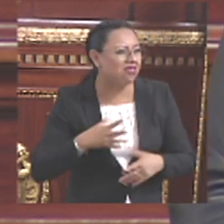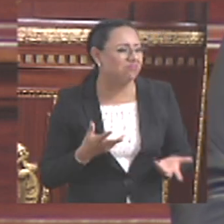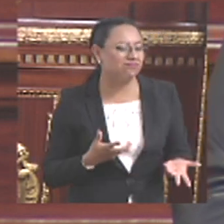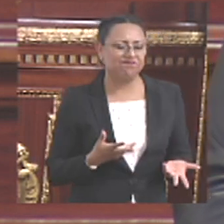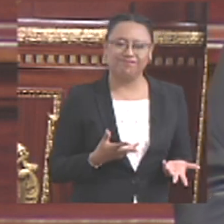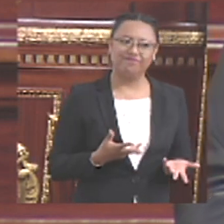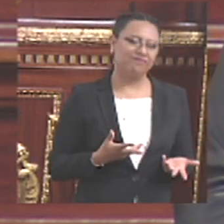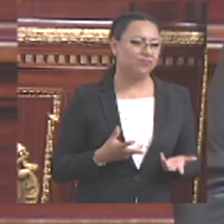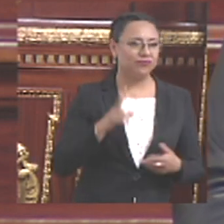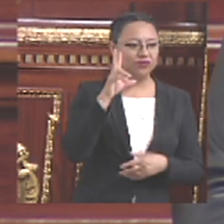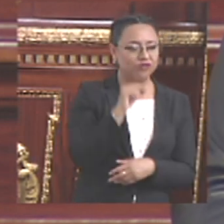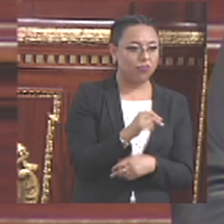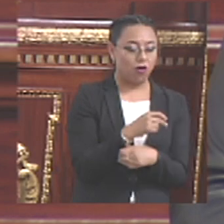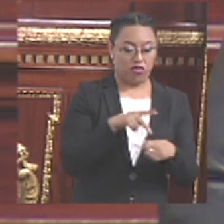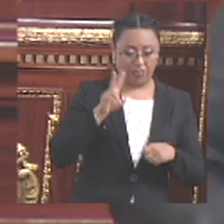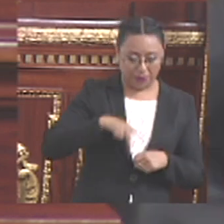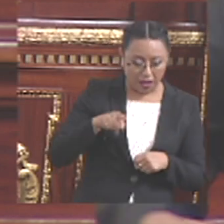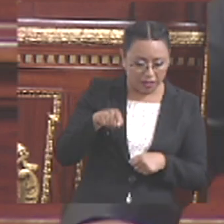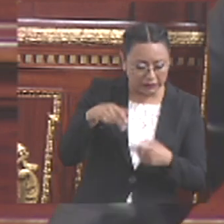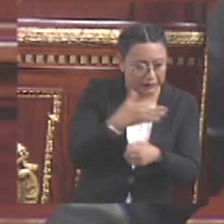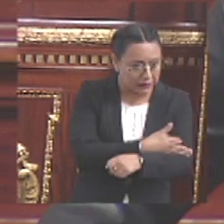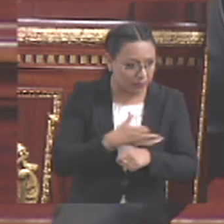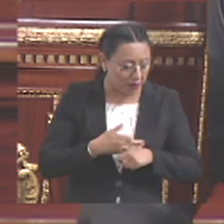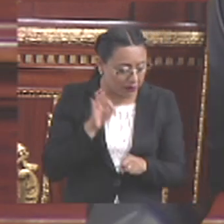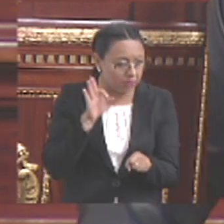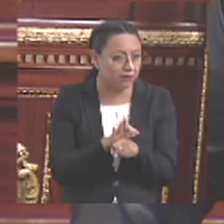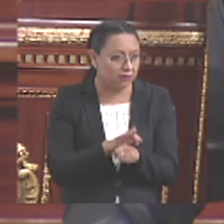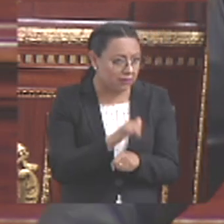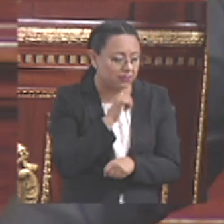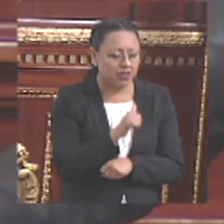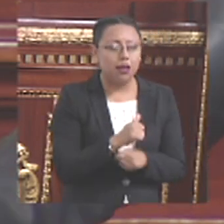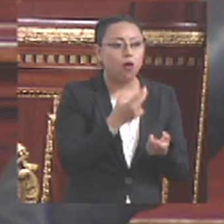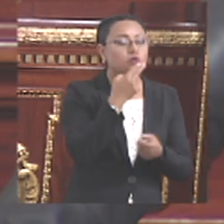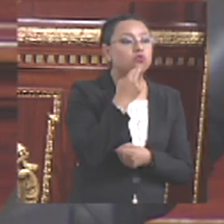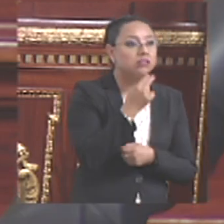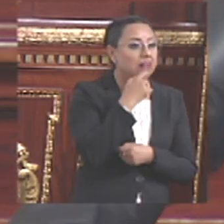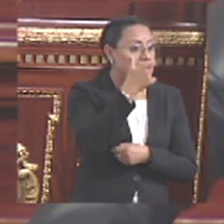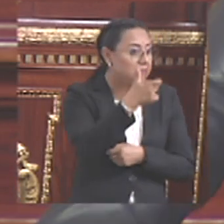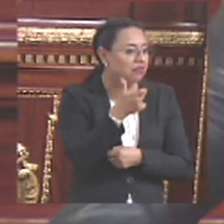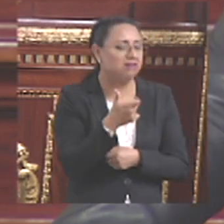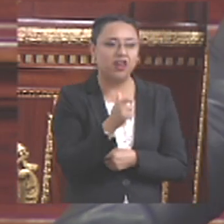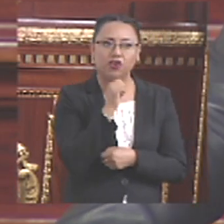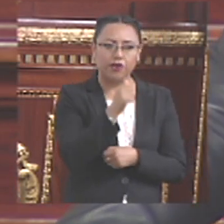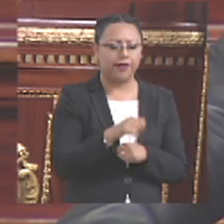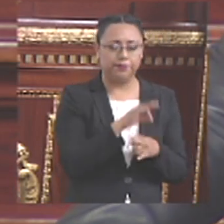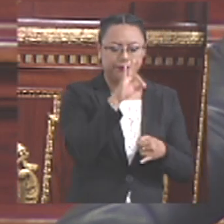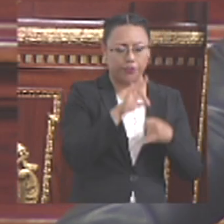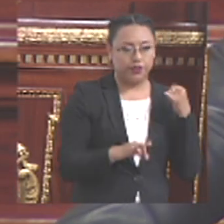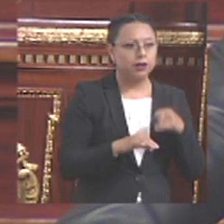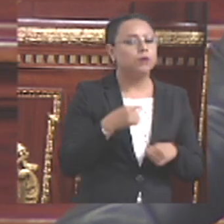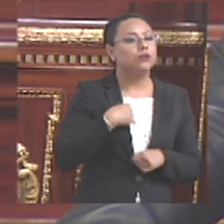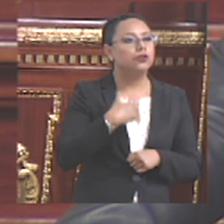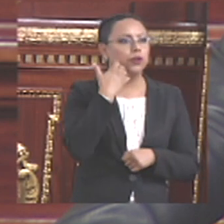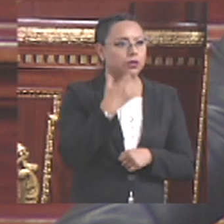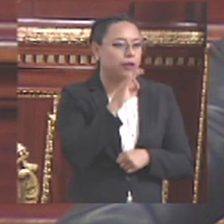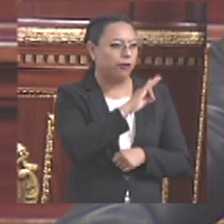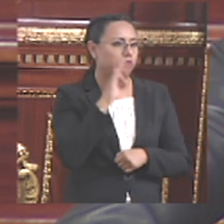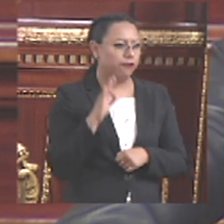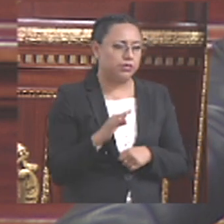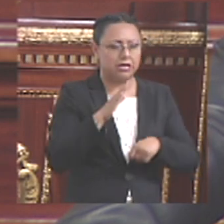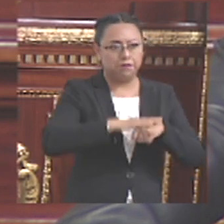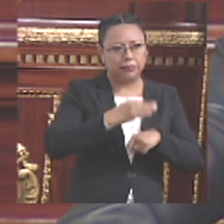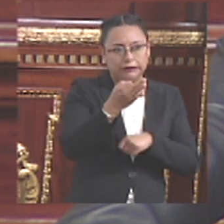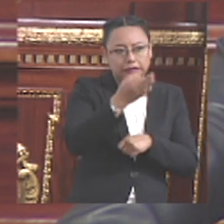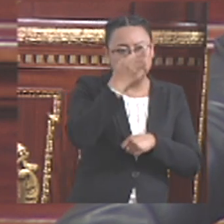esas familias sin que se ejerzan los recursos que ahí estaban para la reconstrucción. Por último, quiero hablar de la fecha más próxima, que